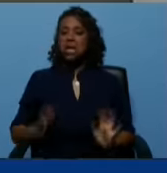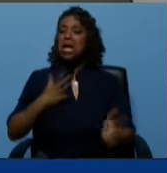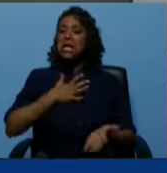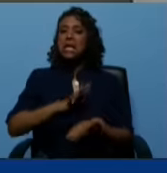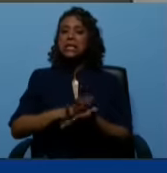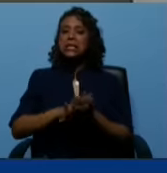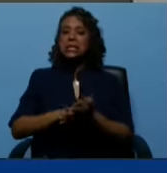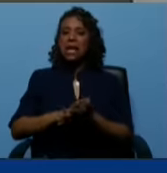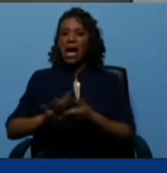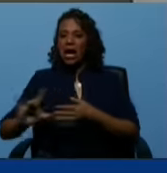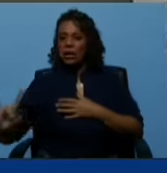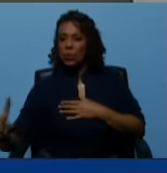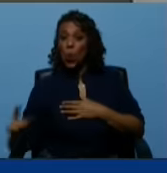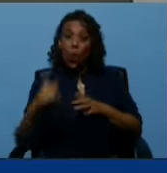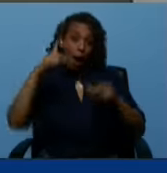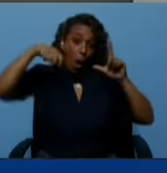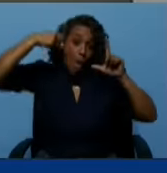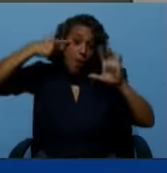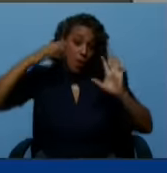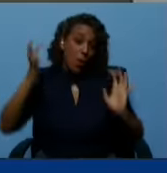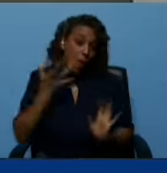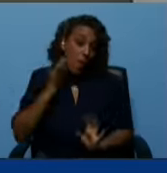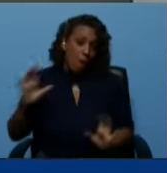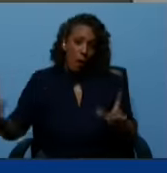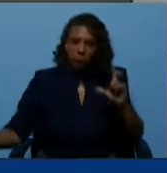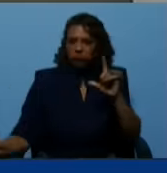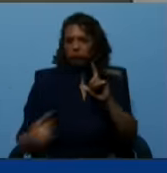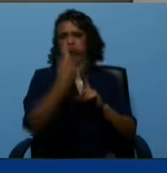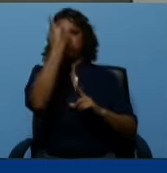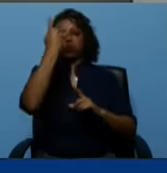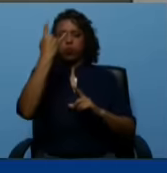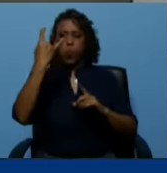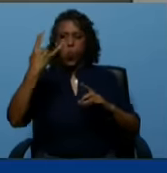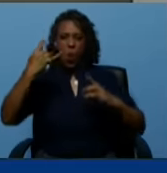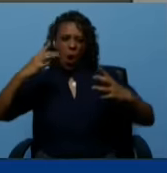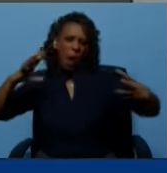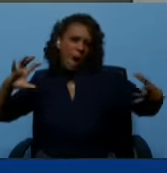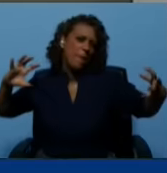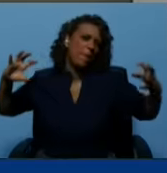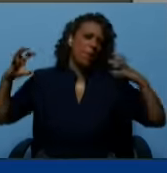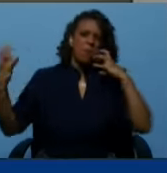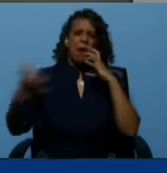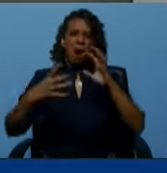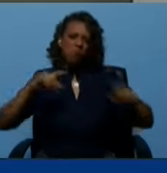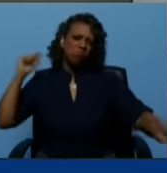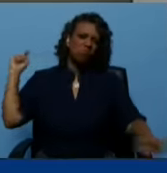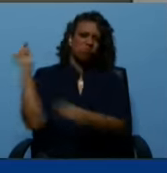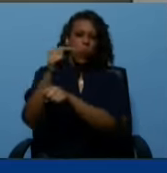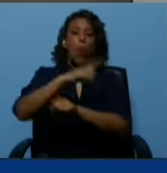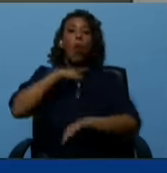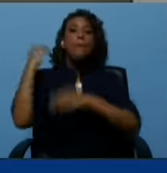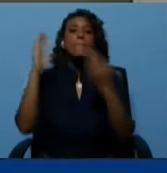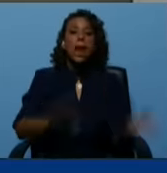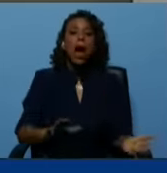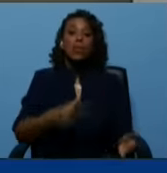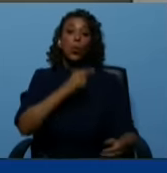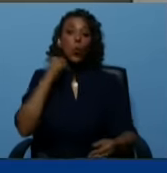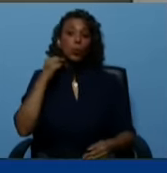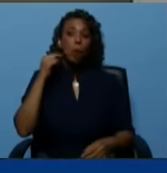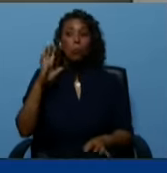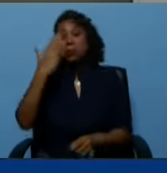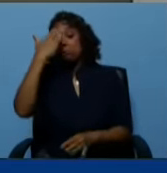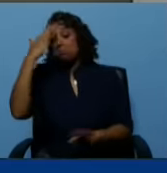ese momento, en la película, pues, ¡pum!, el exorcista, el diablo, dispara al cura y lo mata, porque se